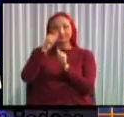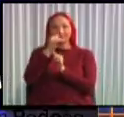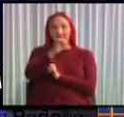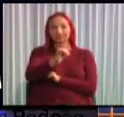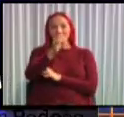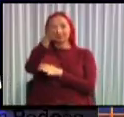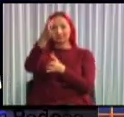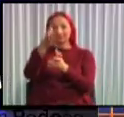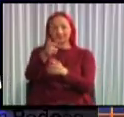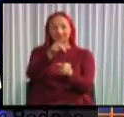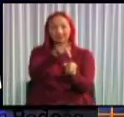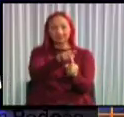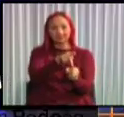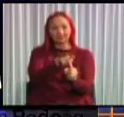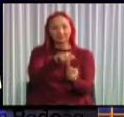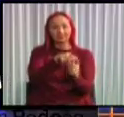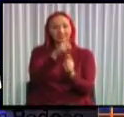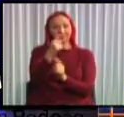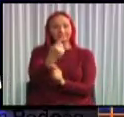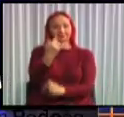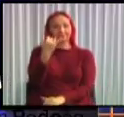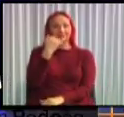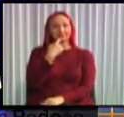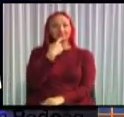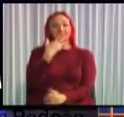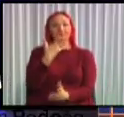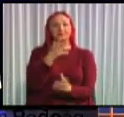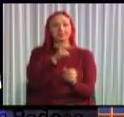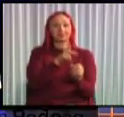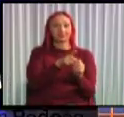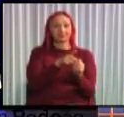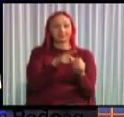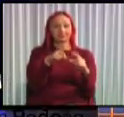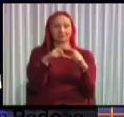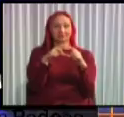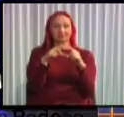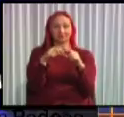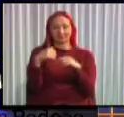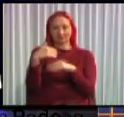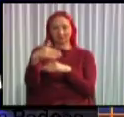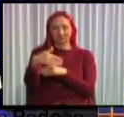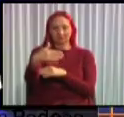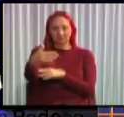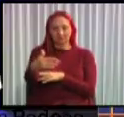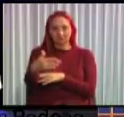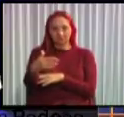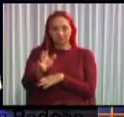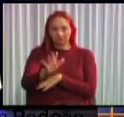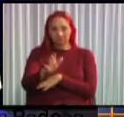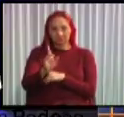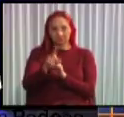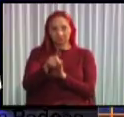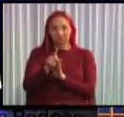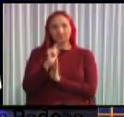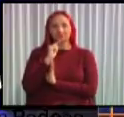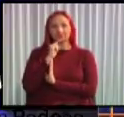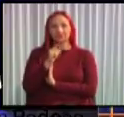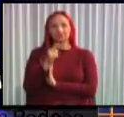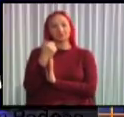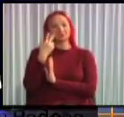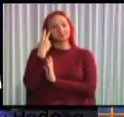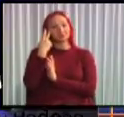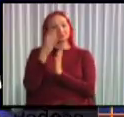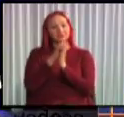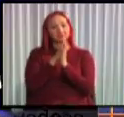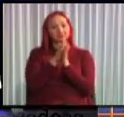usted desea participar, solo llame y diga yo quiero participar en la rifa. Dentro de un ratito, dentro de unos minutitos realmente, vamos a